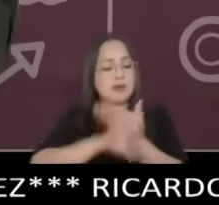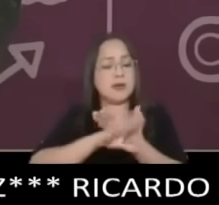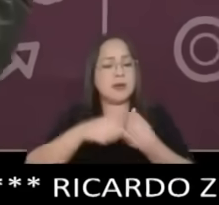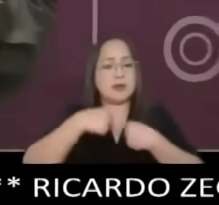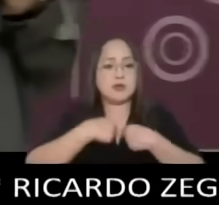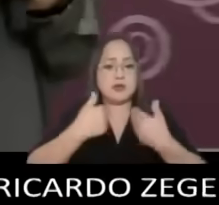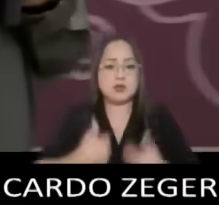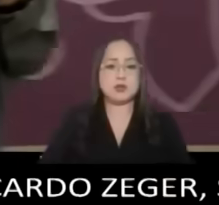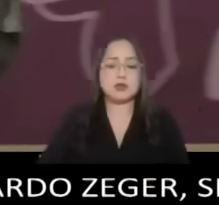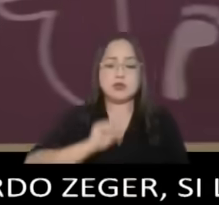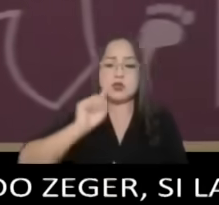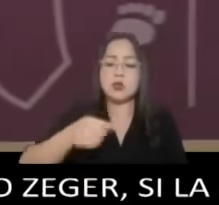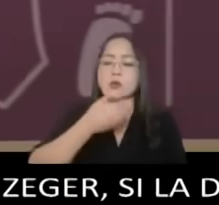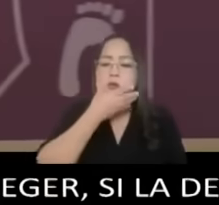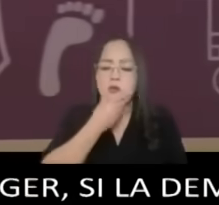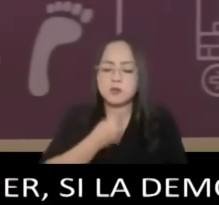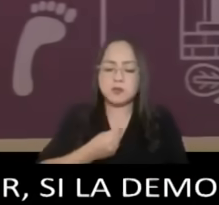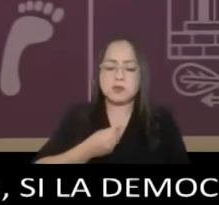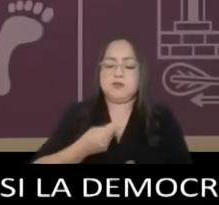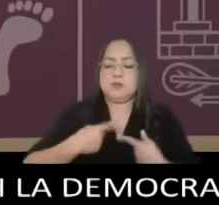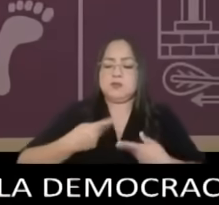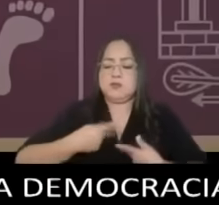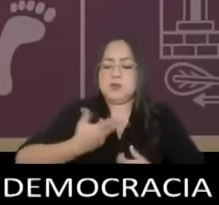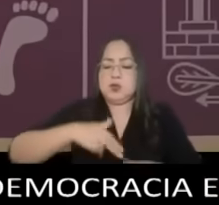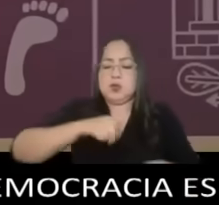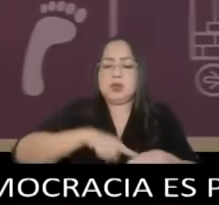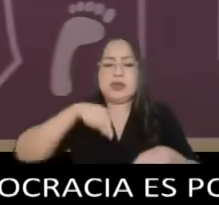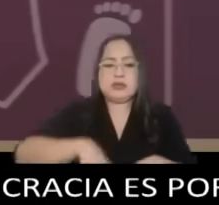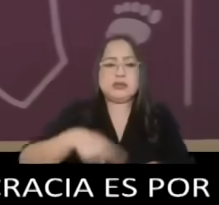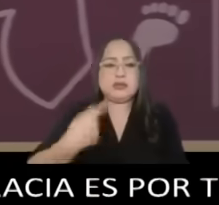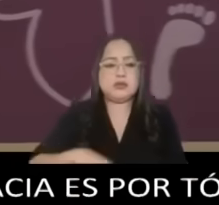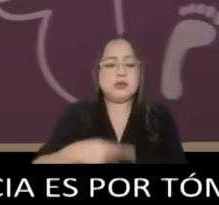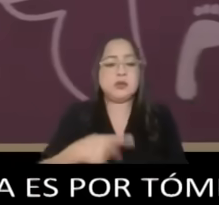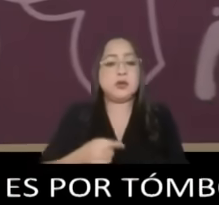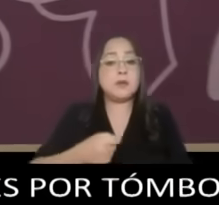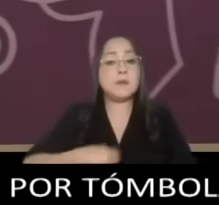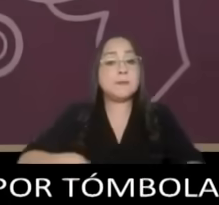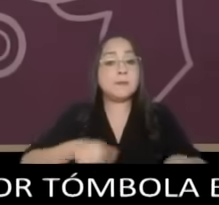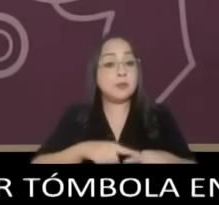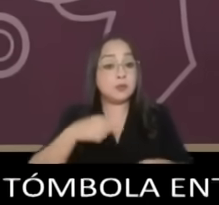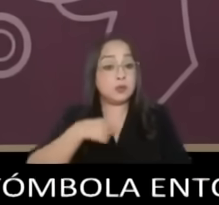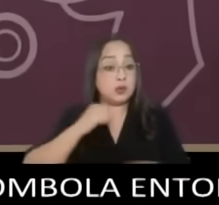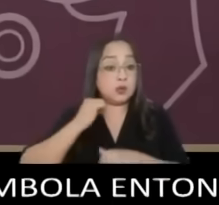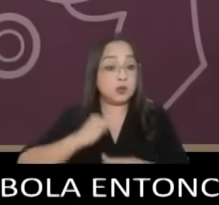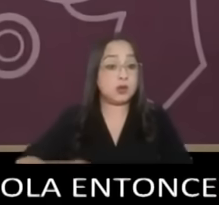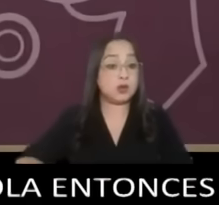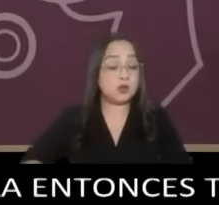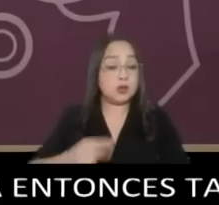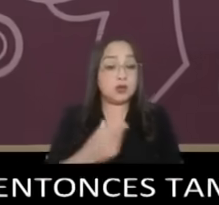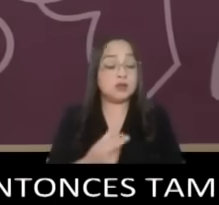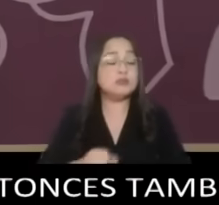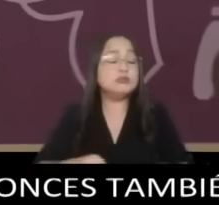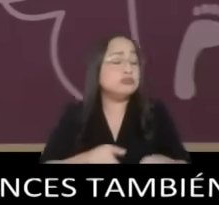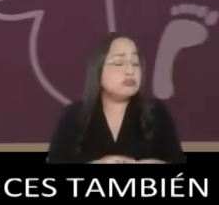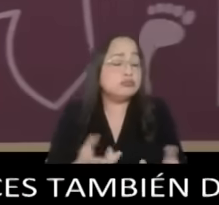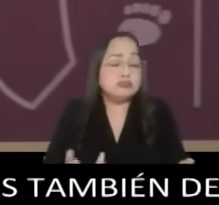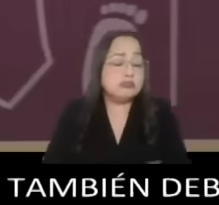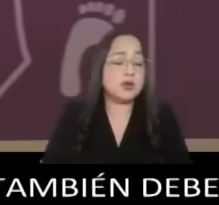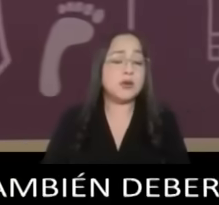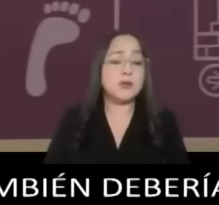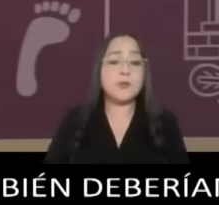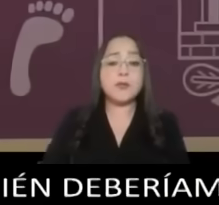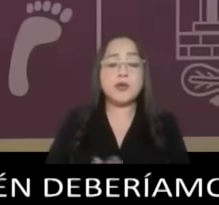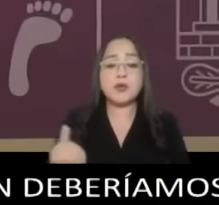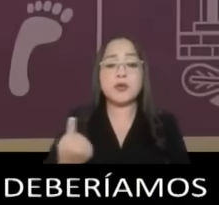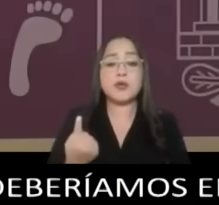Finalmente, lo que le pido yo es no platiquen mentiras. Azucena Orozco, Ureste, es responsable